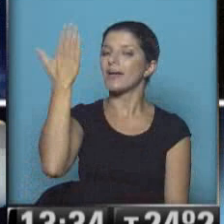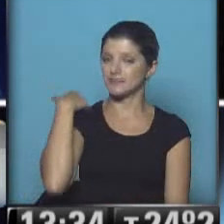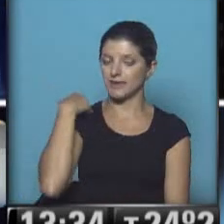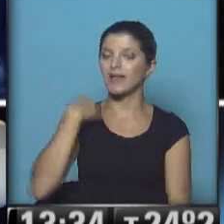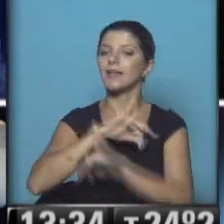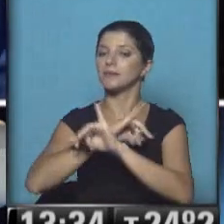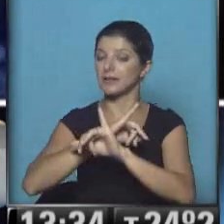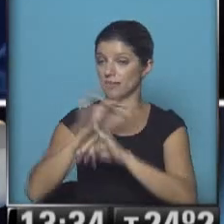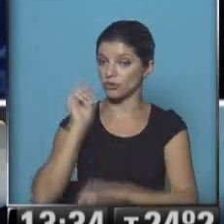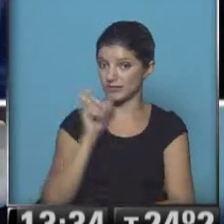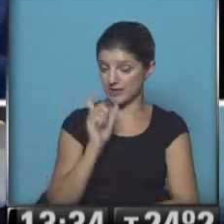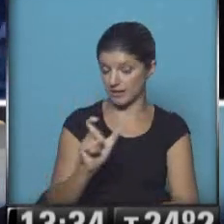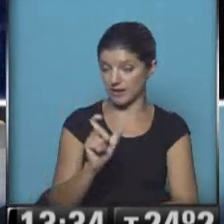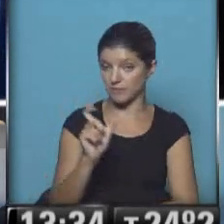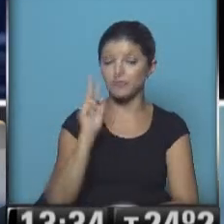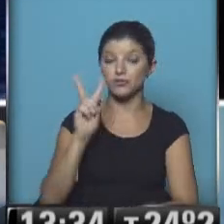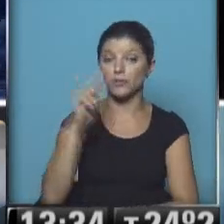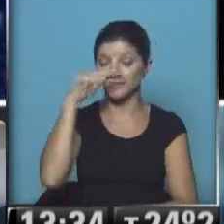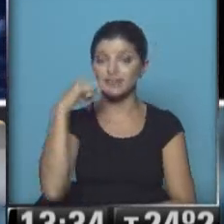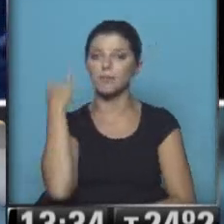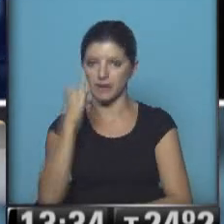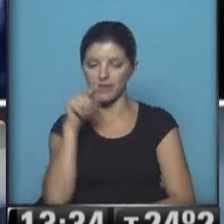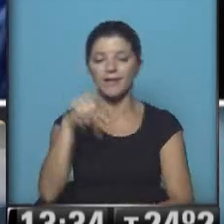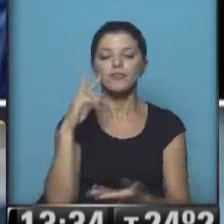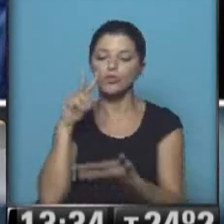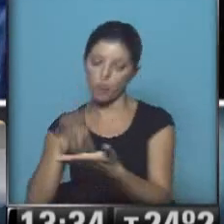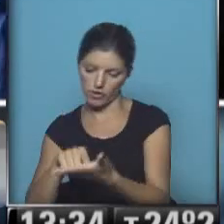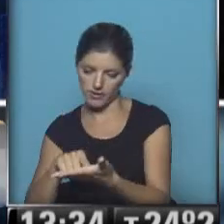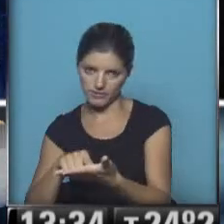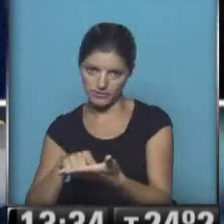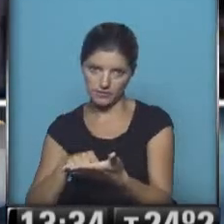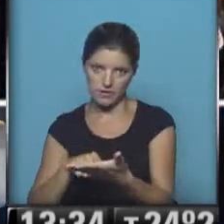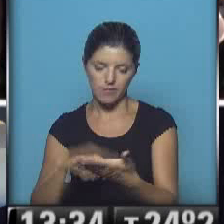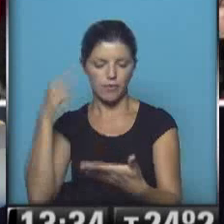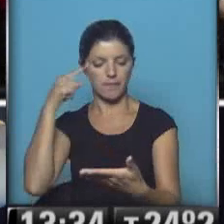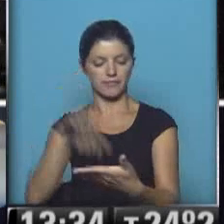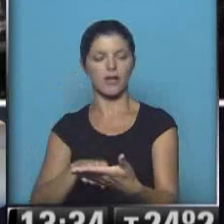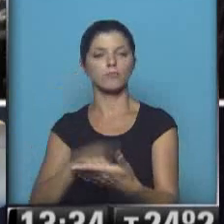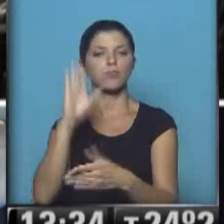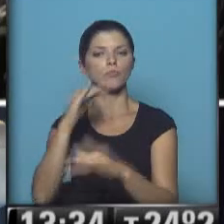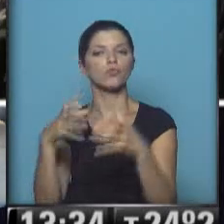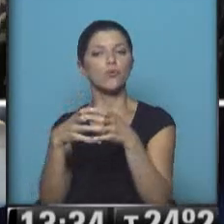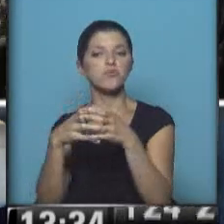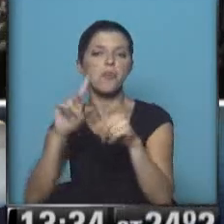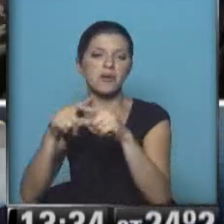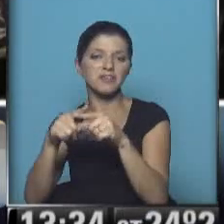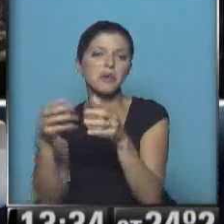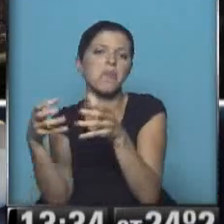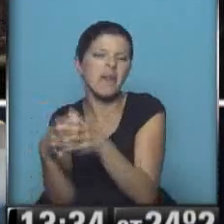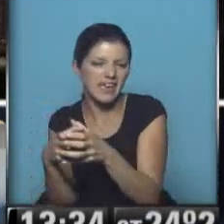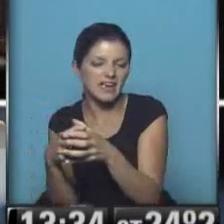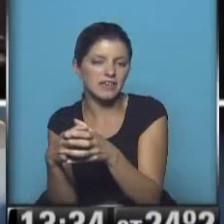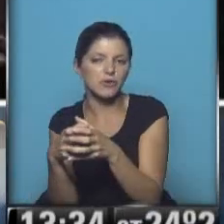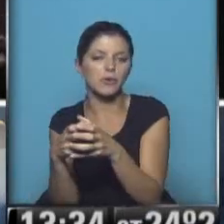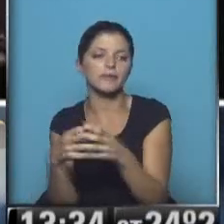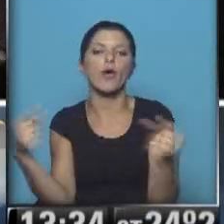l estee comunicado en Dinamarca o en abstracto puede parecer el comunicado de un pequeño partido político que se